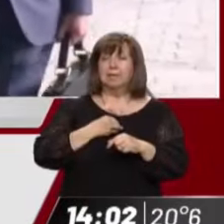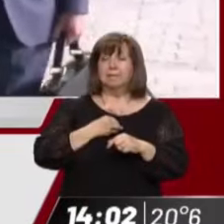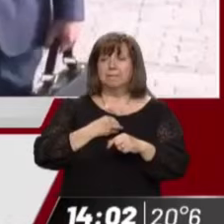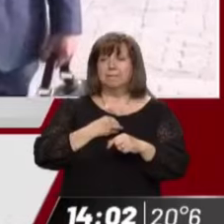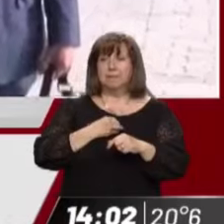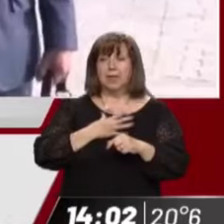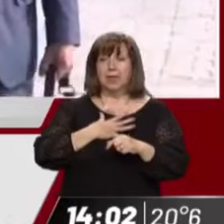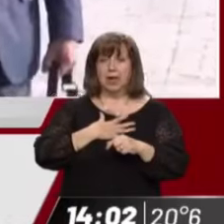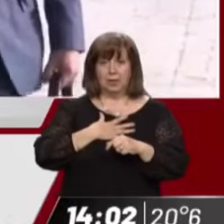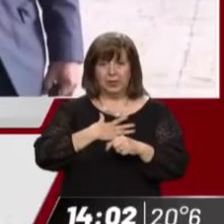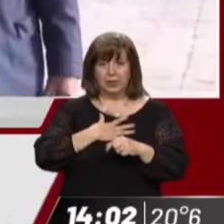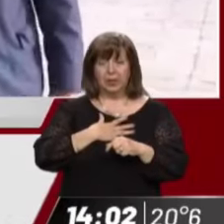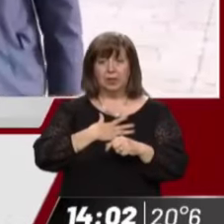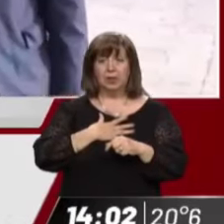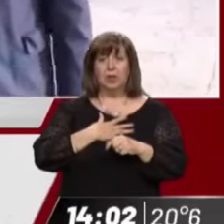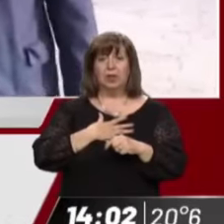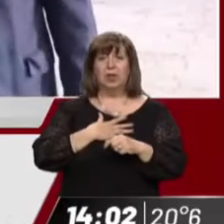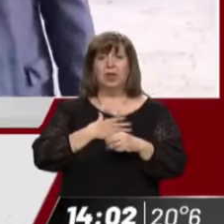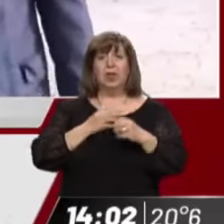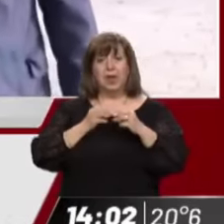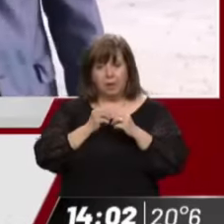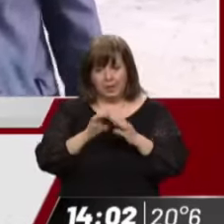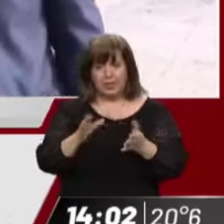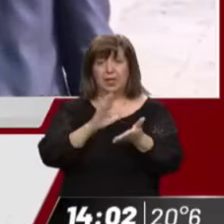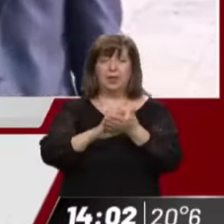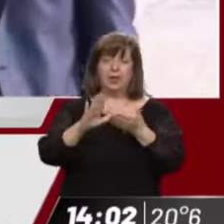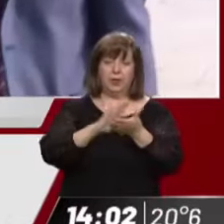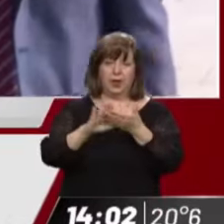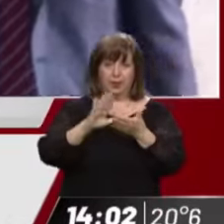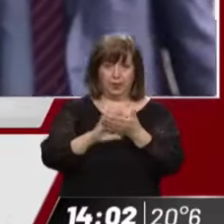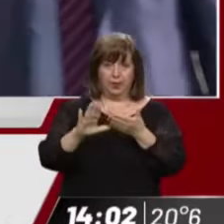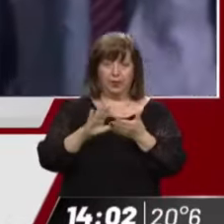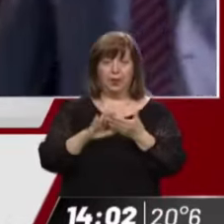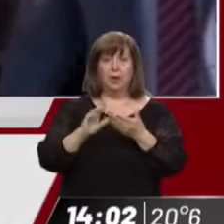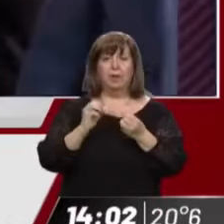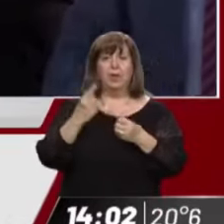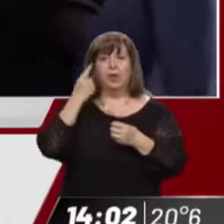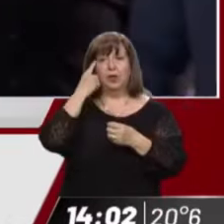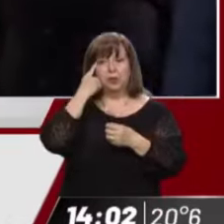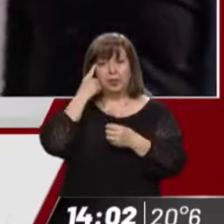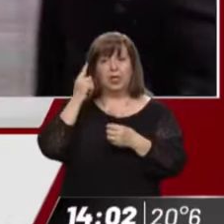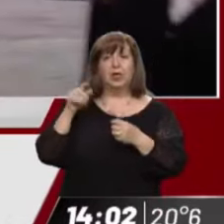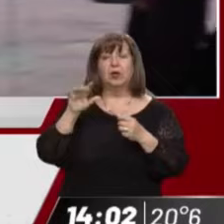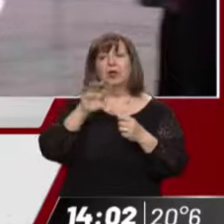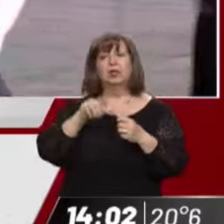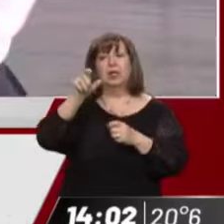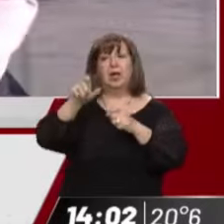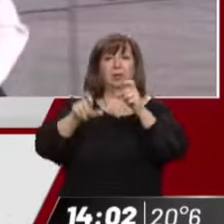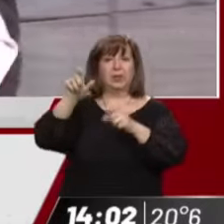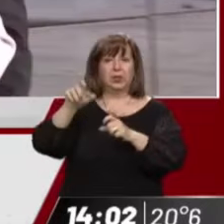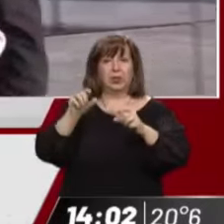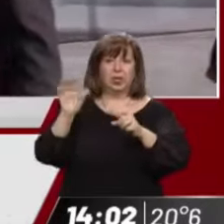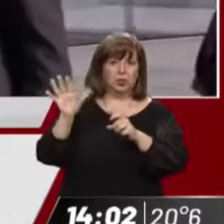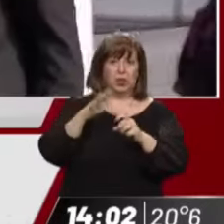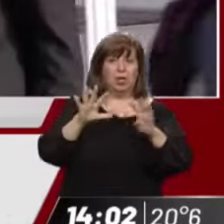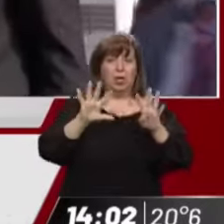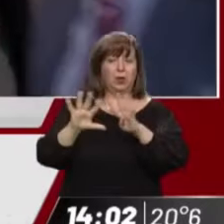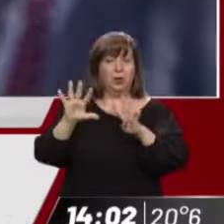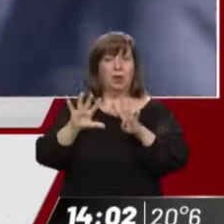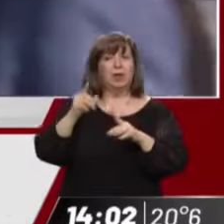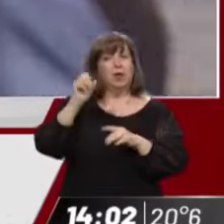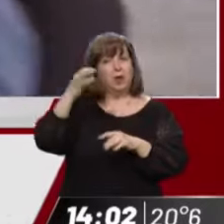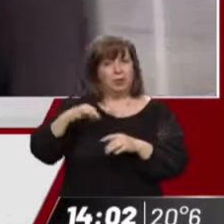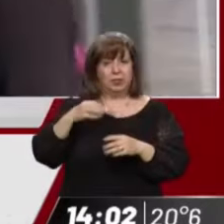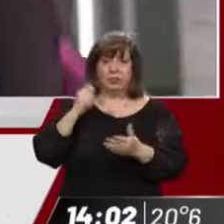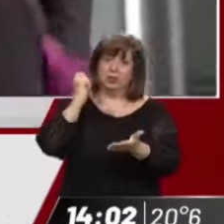que volver a empezar. Porque Kosaka Kumiko y todas ellas tienen que tener una